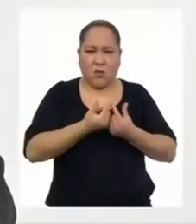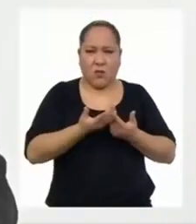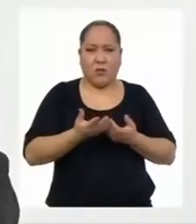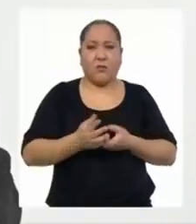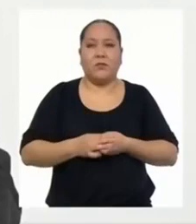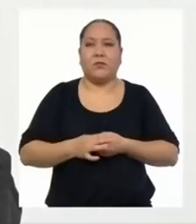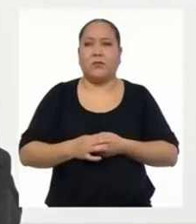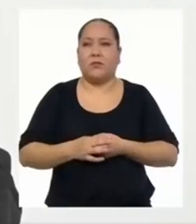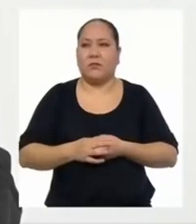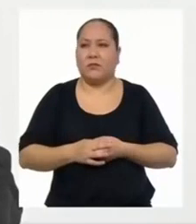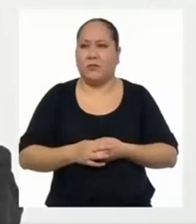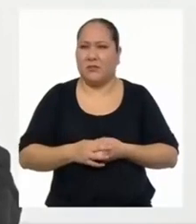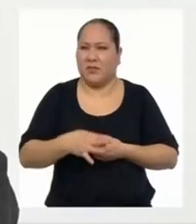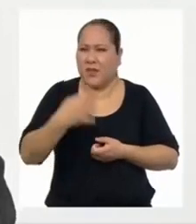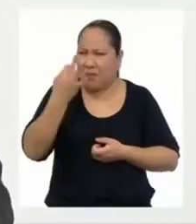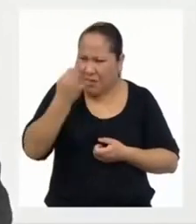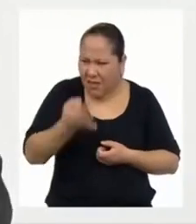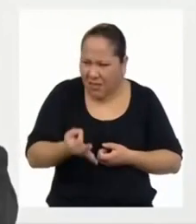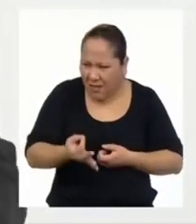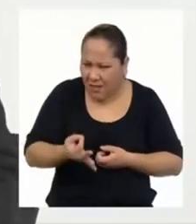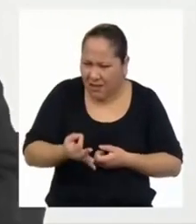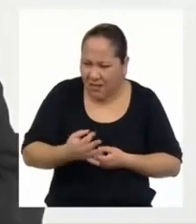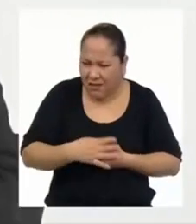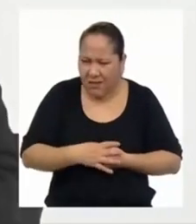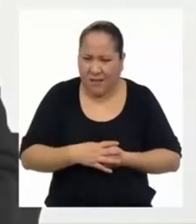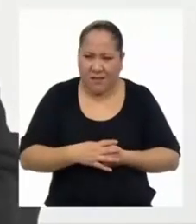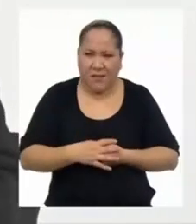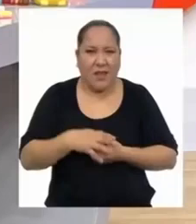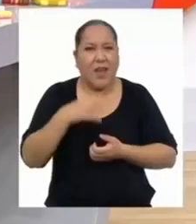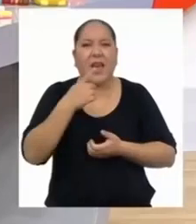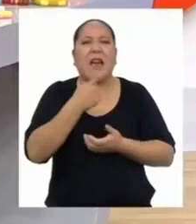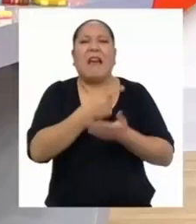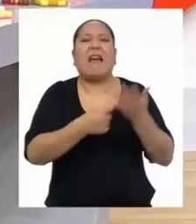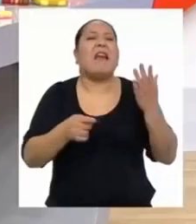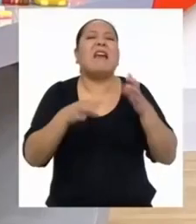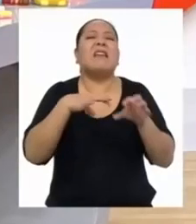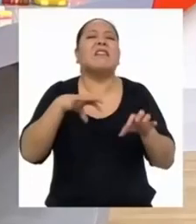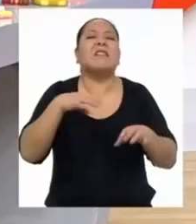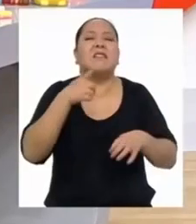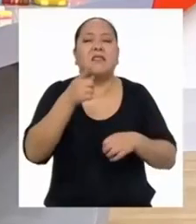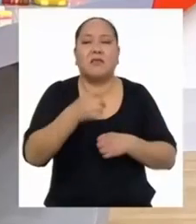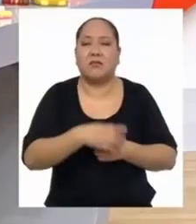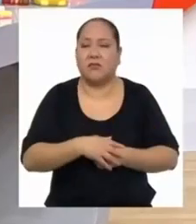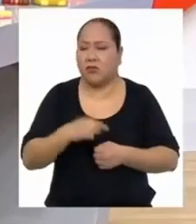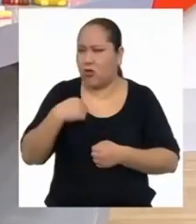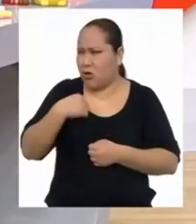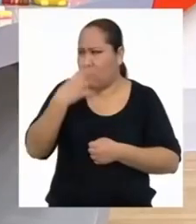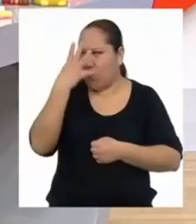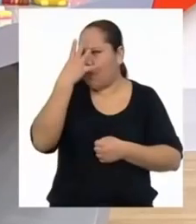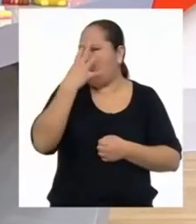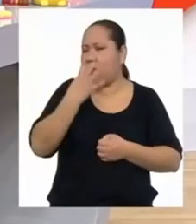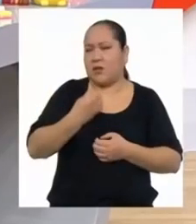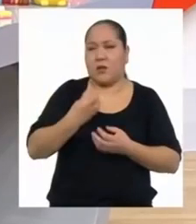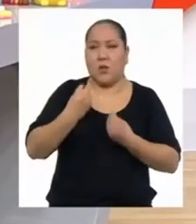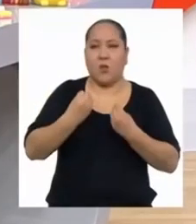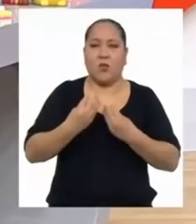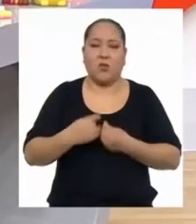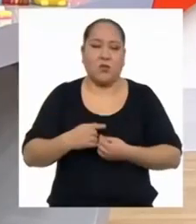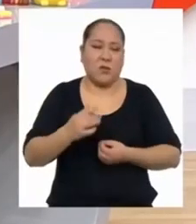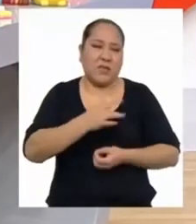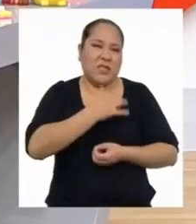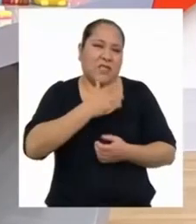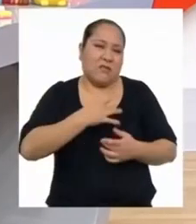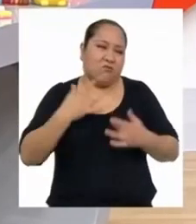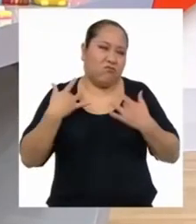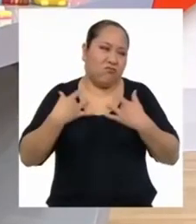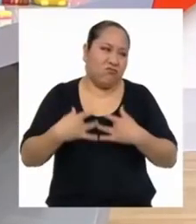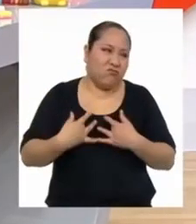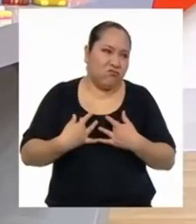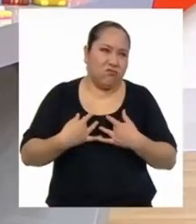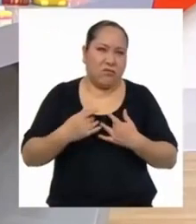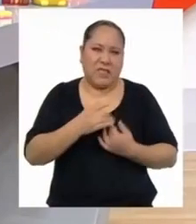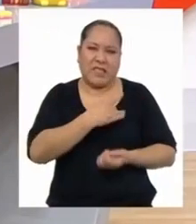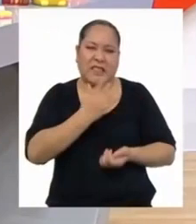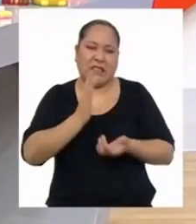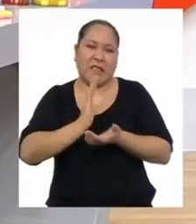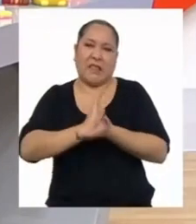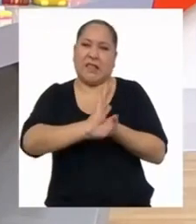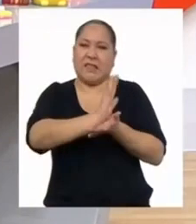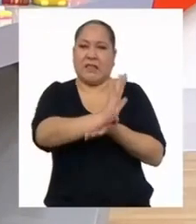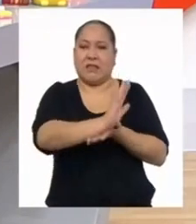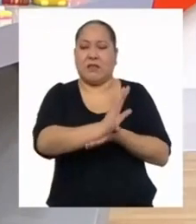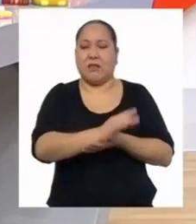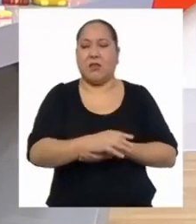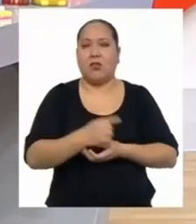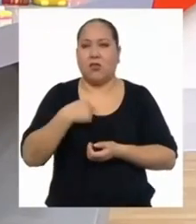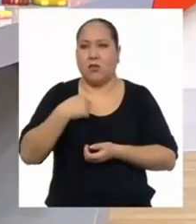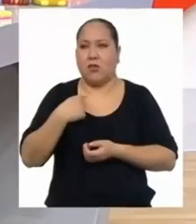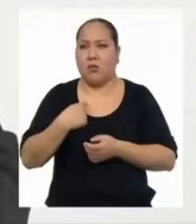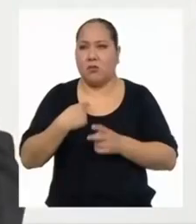¿De verdad? ¿Y qué hiciste? Me molesté mucho, me sentí triste, rechazada. Solo me fui